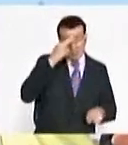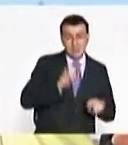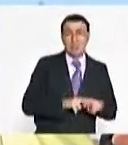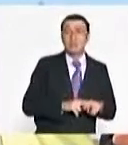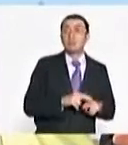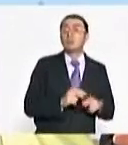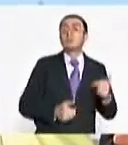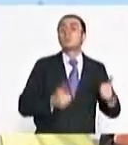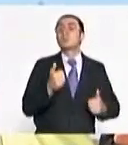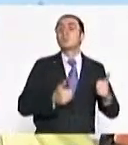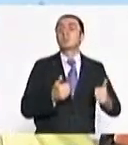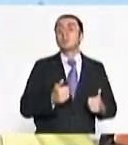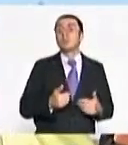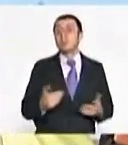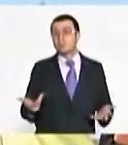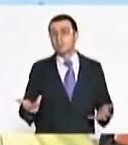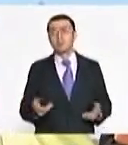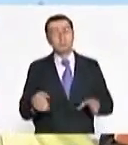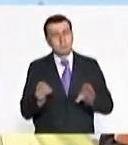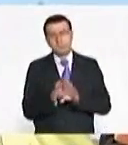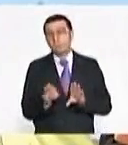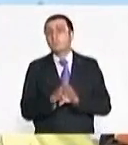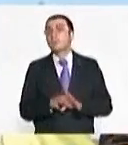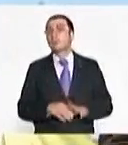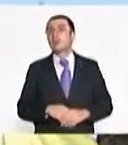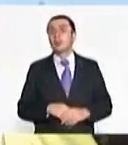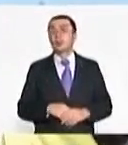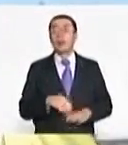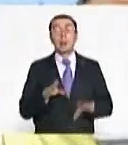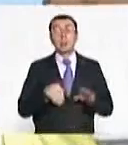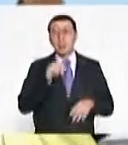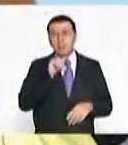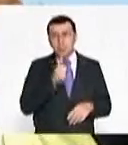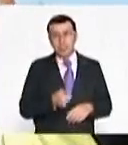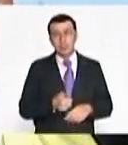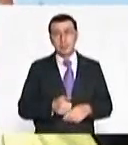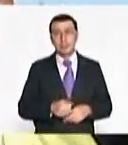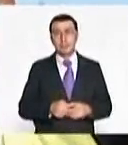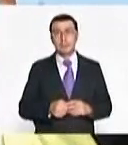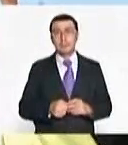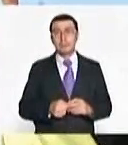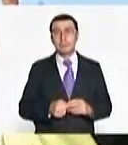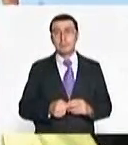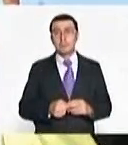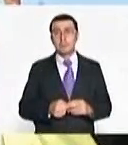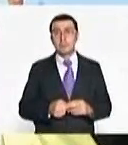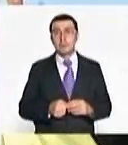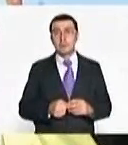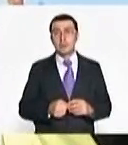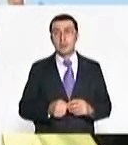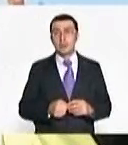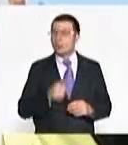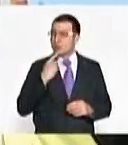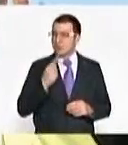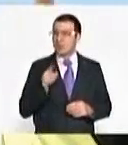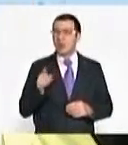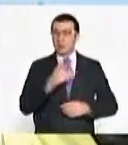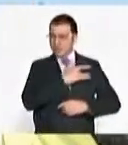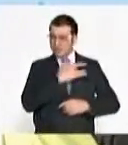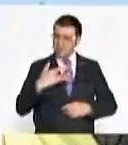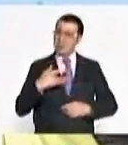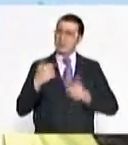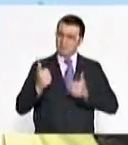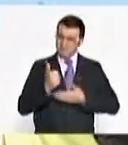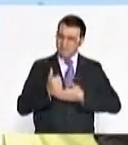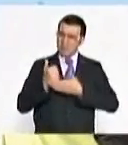mismo. Porque lo que es peor, lo venden con un concepto terapéutico, pero